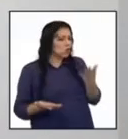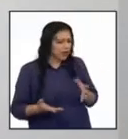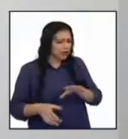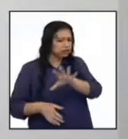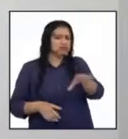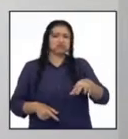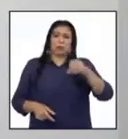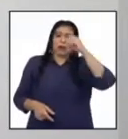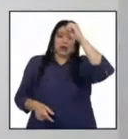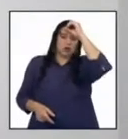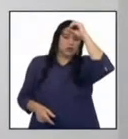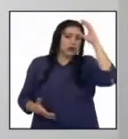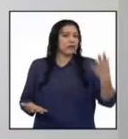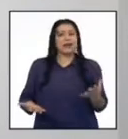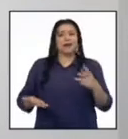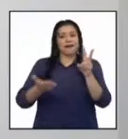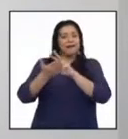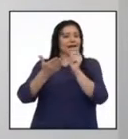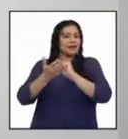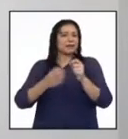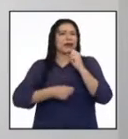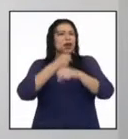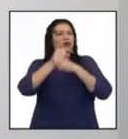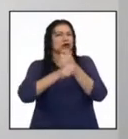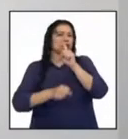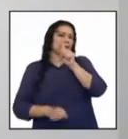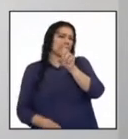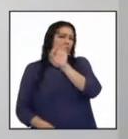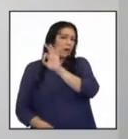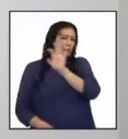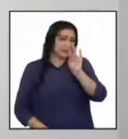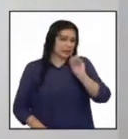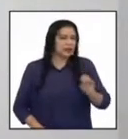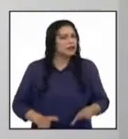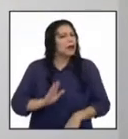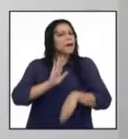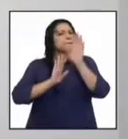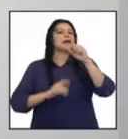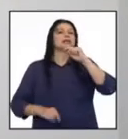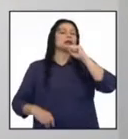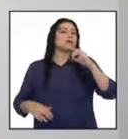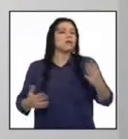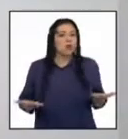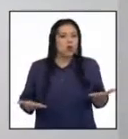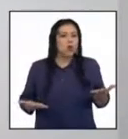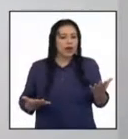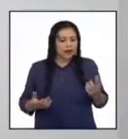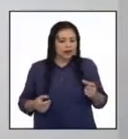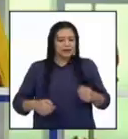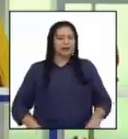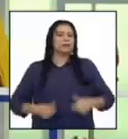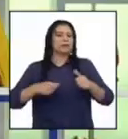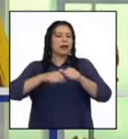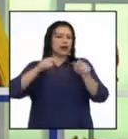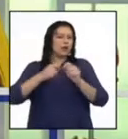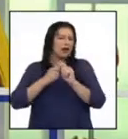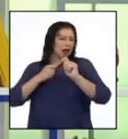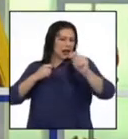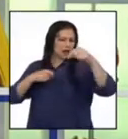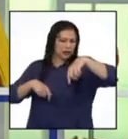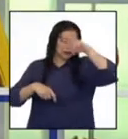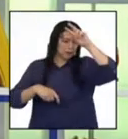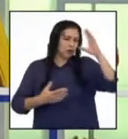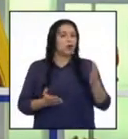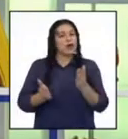de analfabetismo femenino en los años 70, sobre todo en mujeres de áreas rurales. En el manual